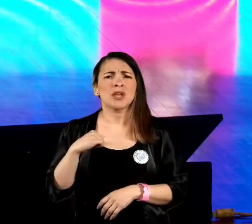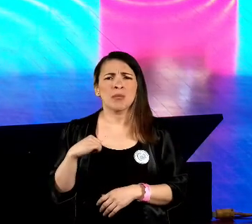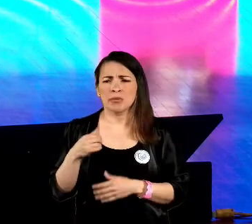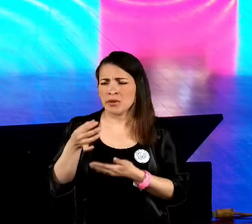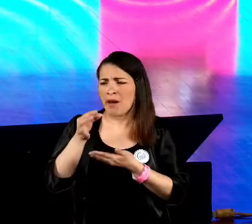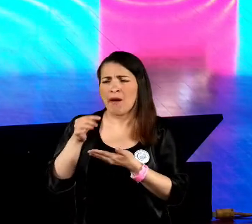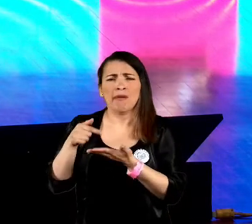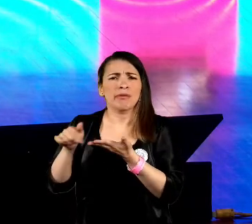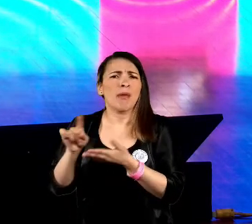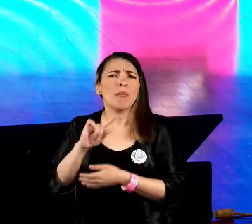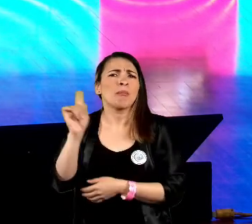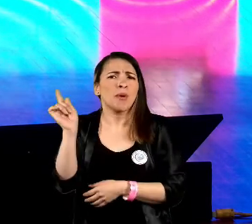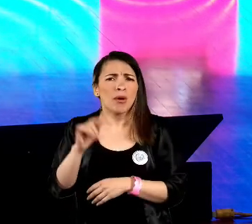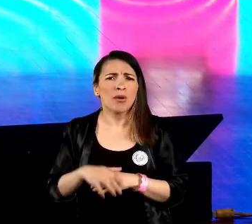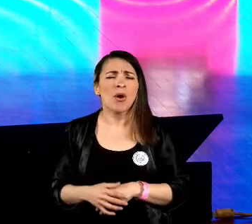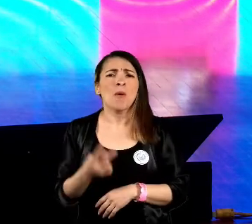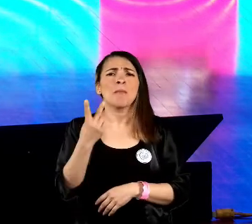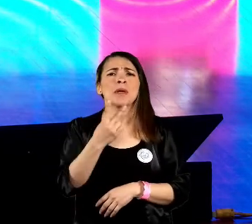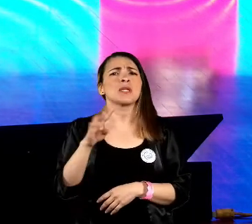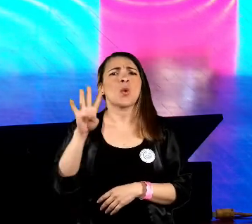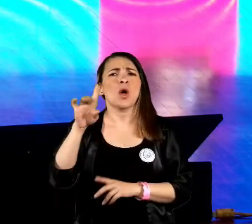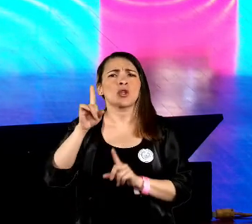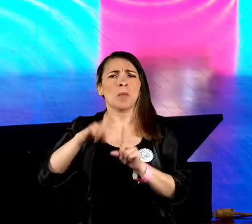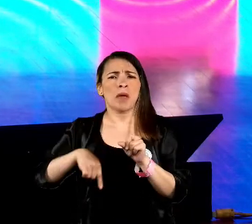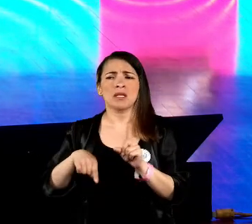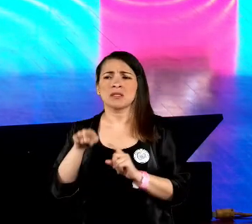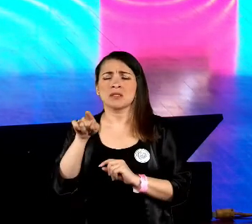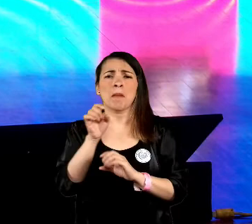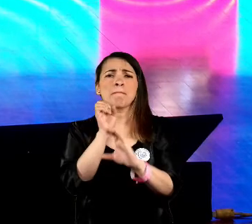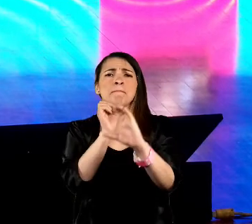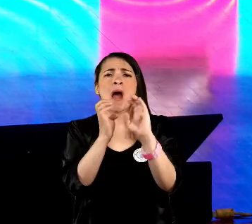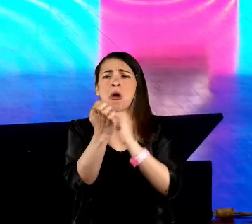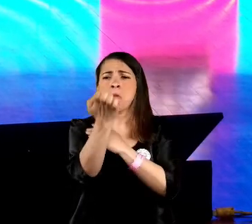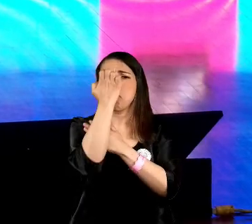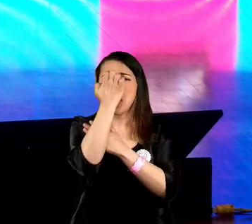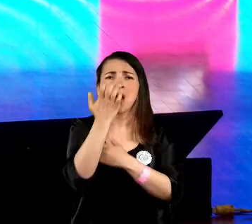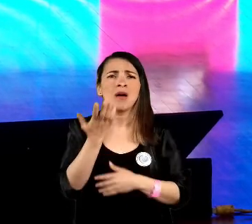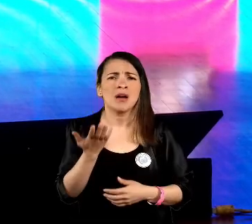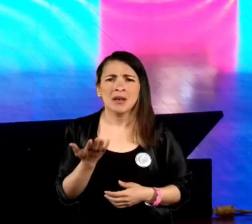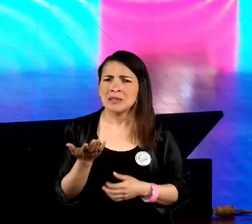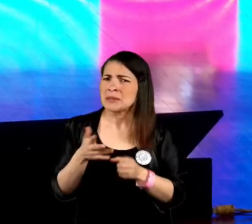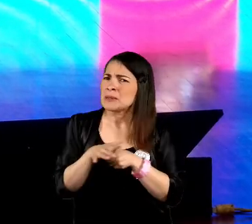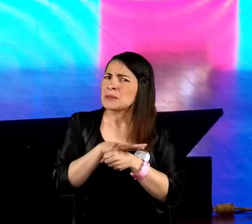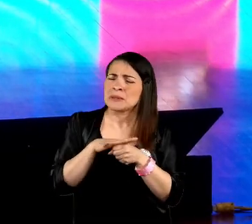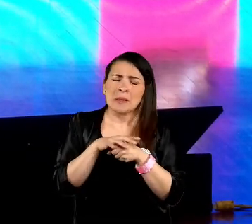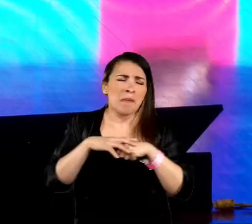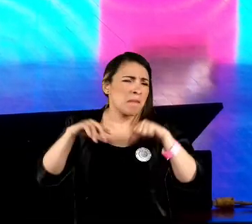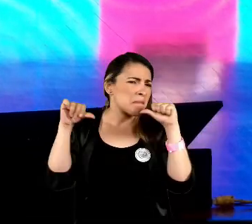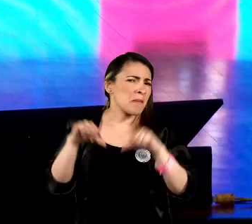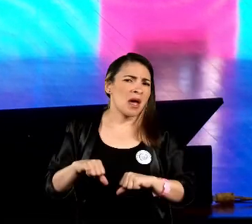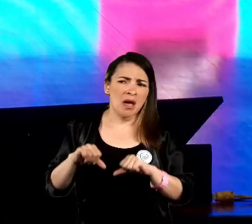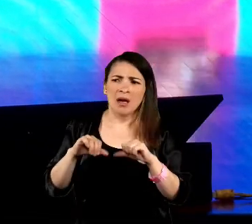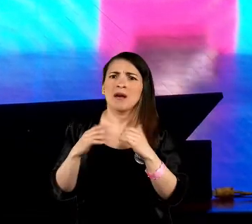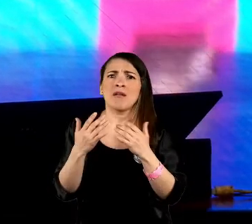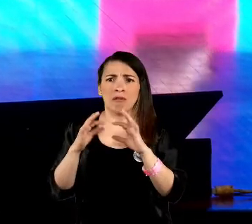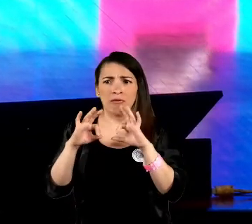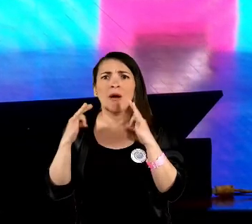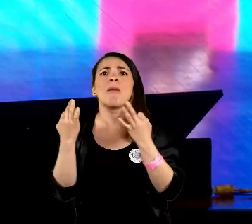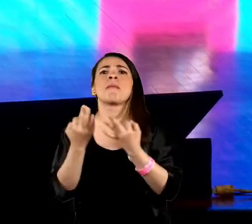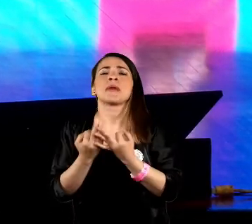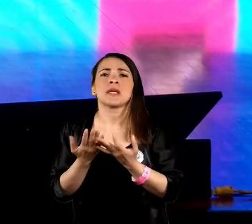tuve vetado 24 meses de los bancos realmente la pasamos mal él tenía familia en su momento